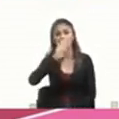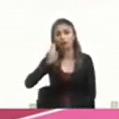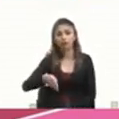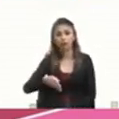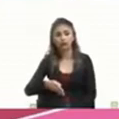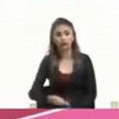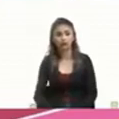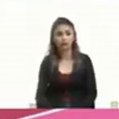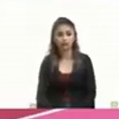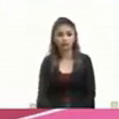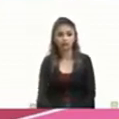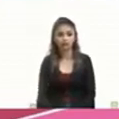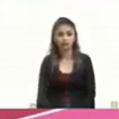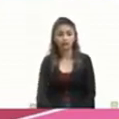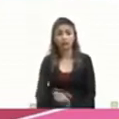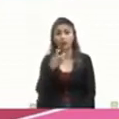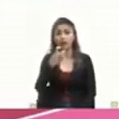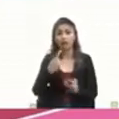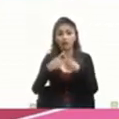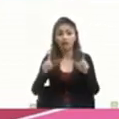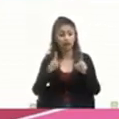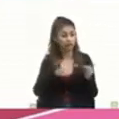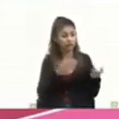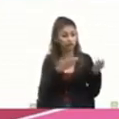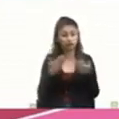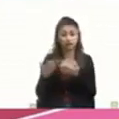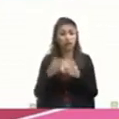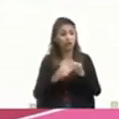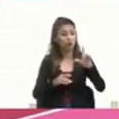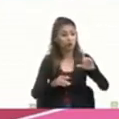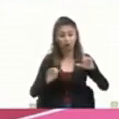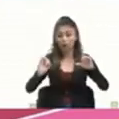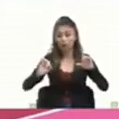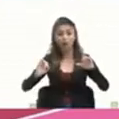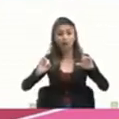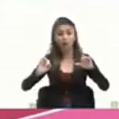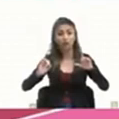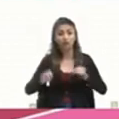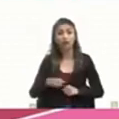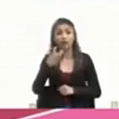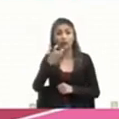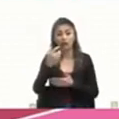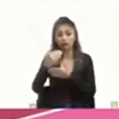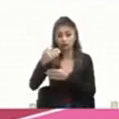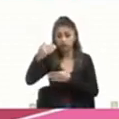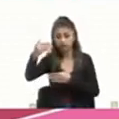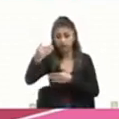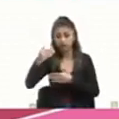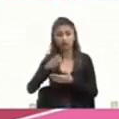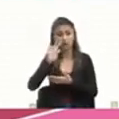184 muertes. Esa es la diferencia de lunes al jueves y es el